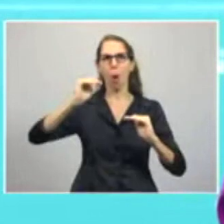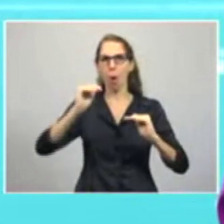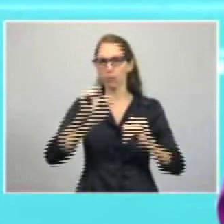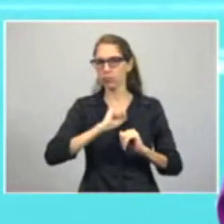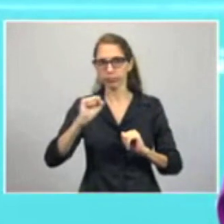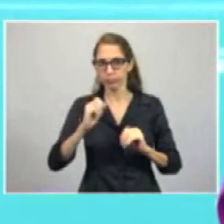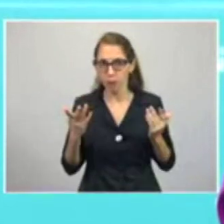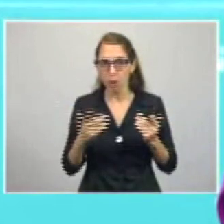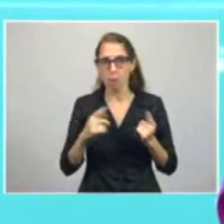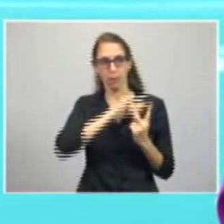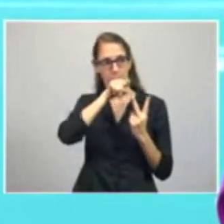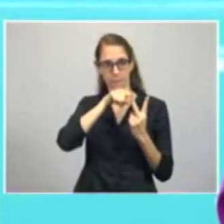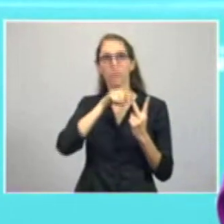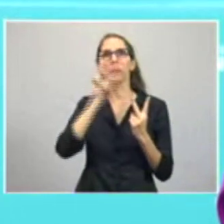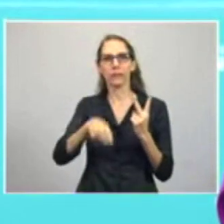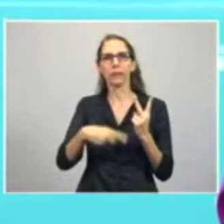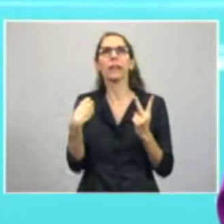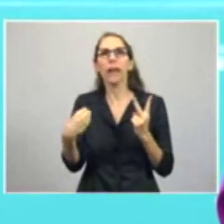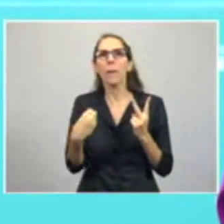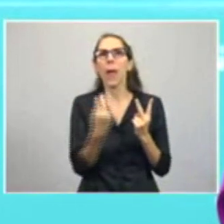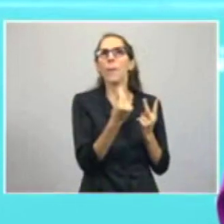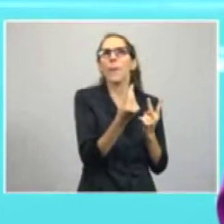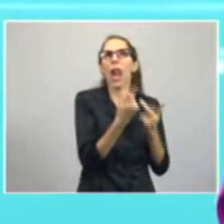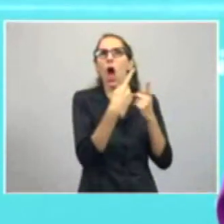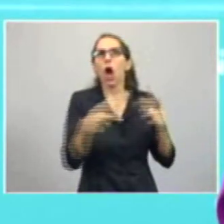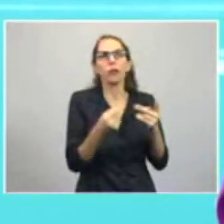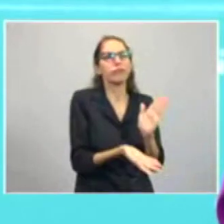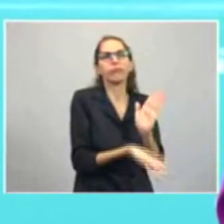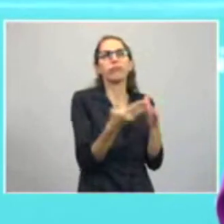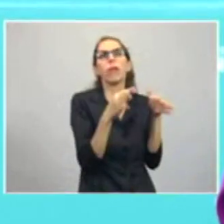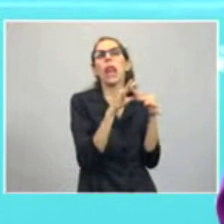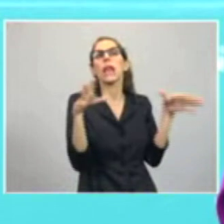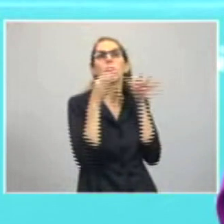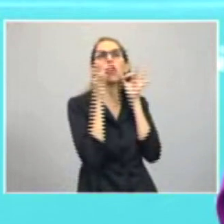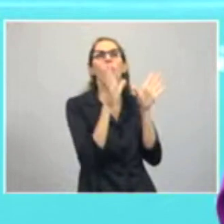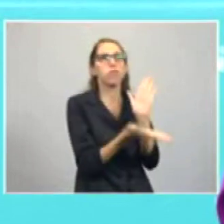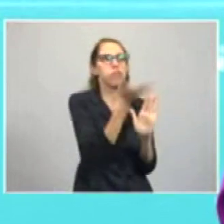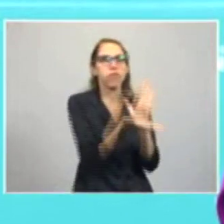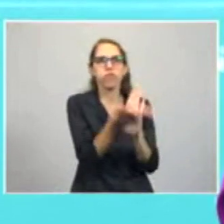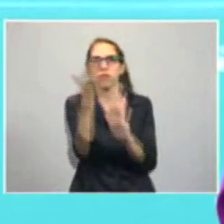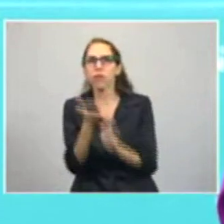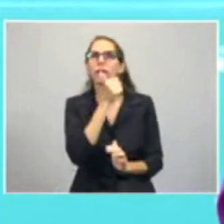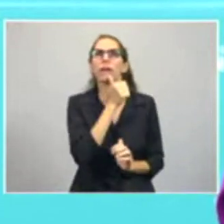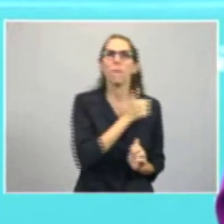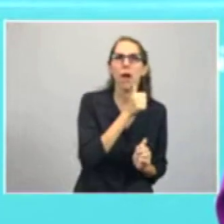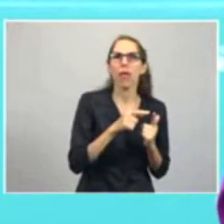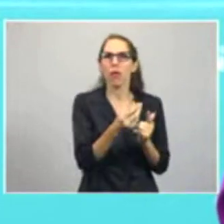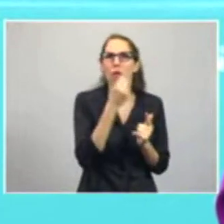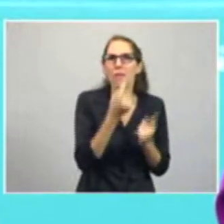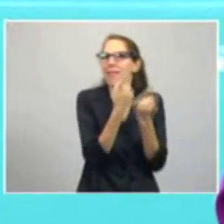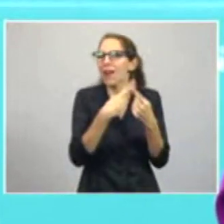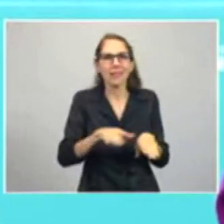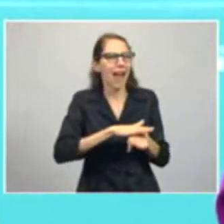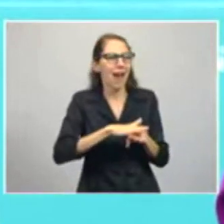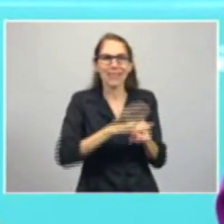acompañada por la liberación total de los precios de alimentos, medicamentos, obviamente todo tipo de consumos básicos,